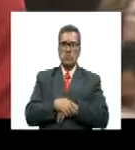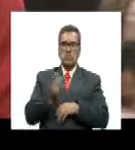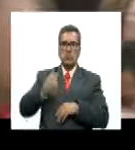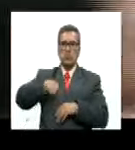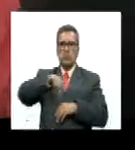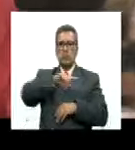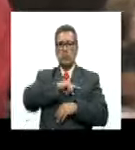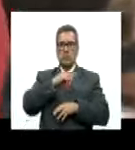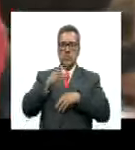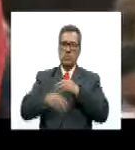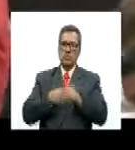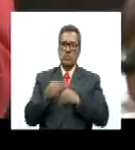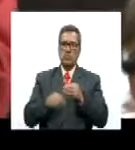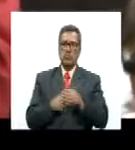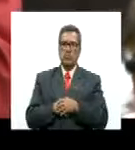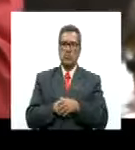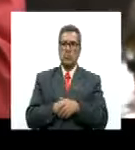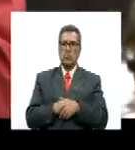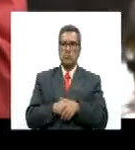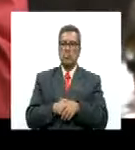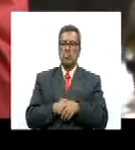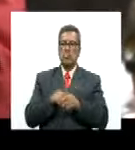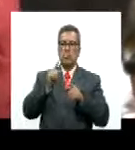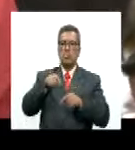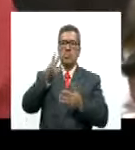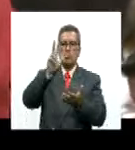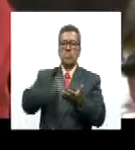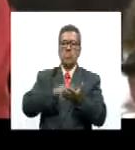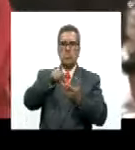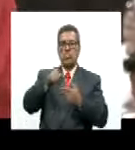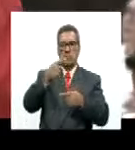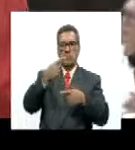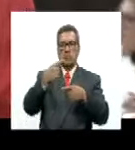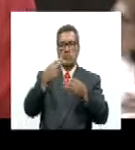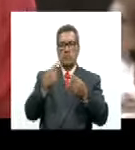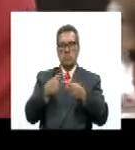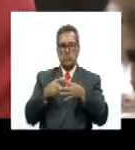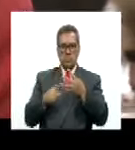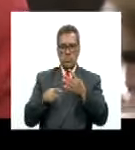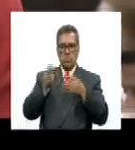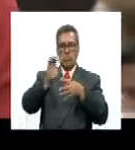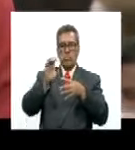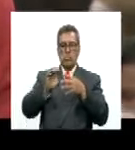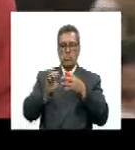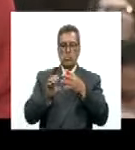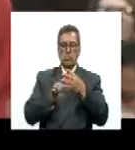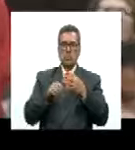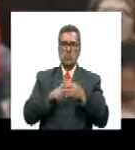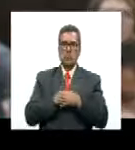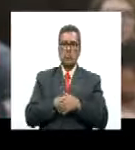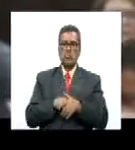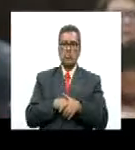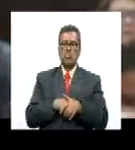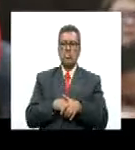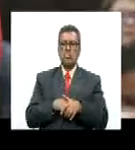nosotros proponemos para su aprobación contiene un conjunto de elementos que